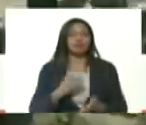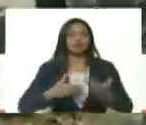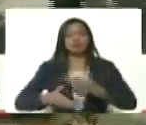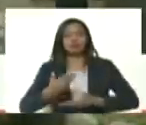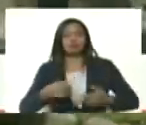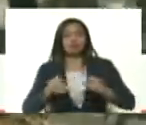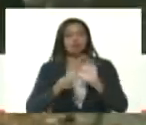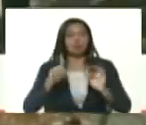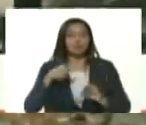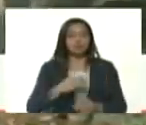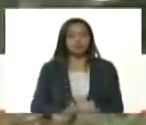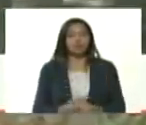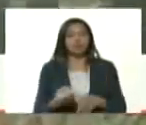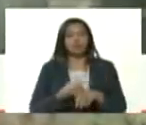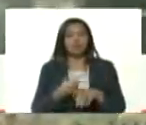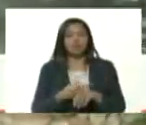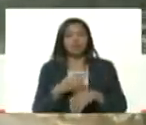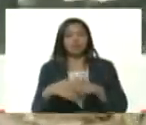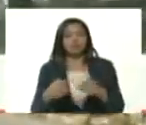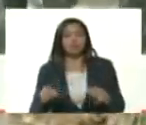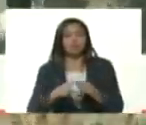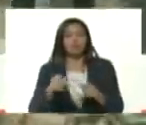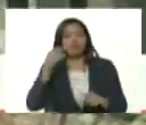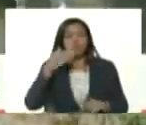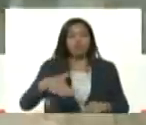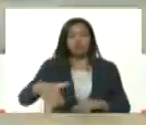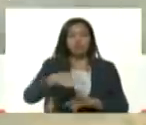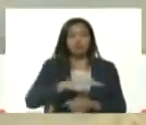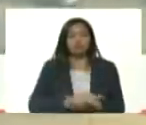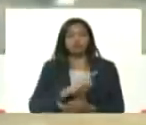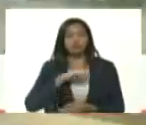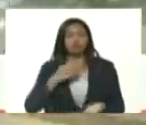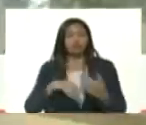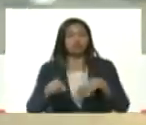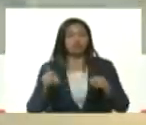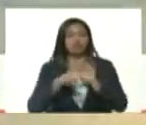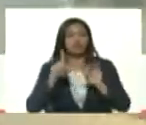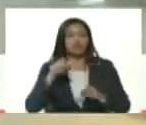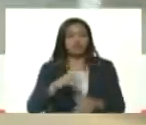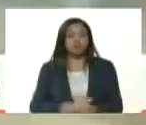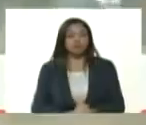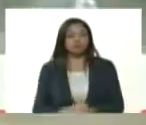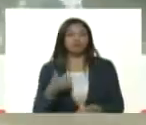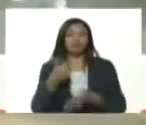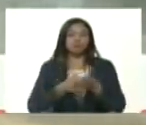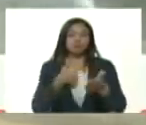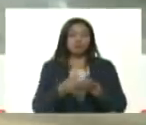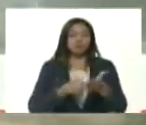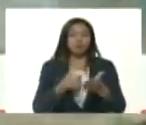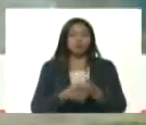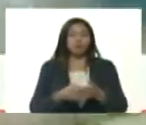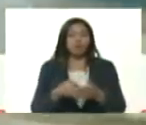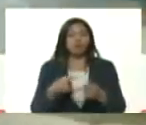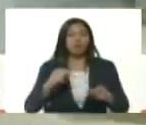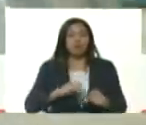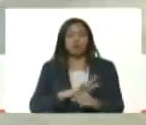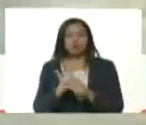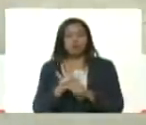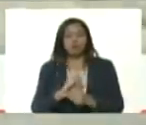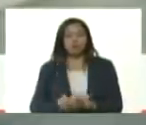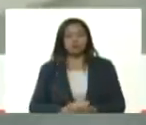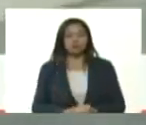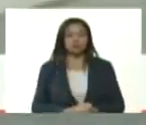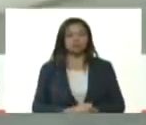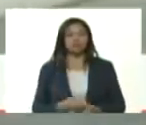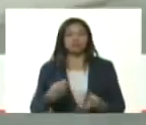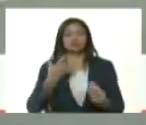servicios que este gobierno, que es el gobierno del pueblo, le está mandando para luchar contra el COVID-19.